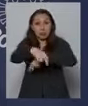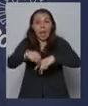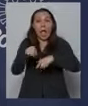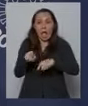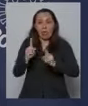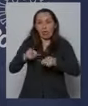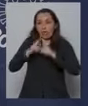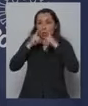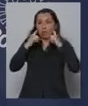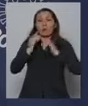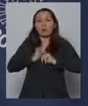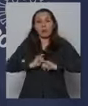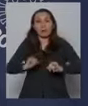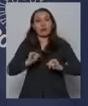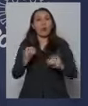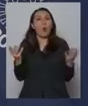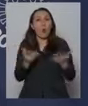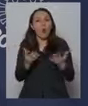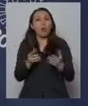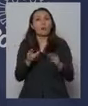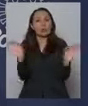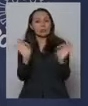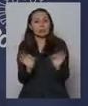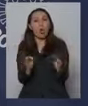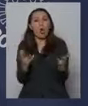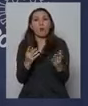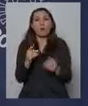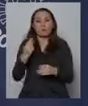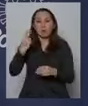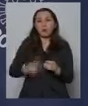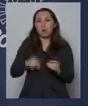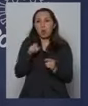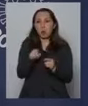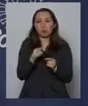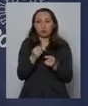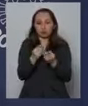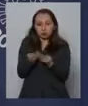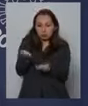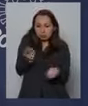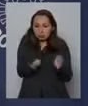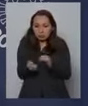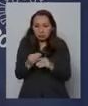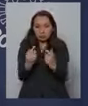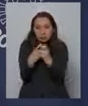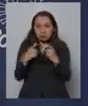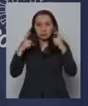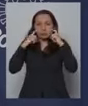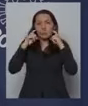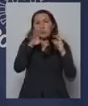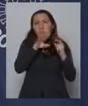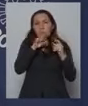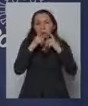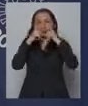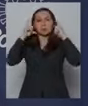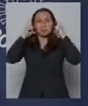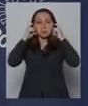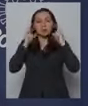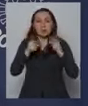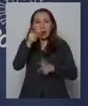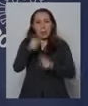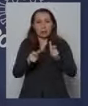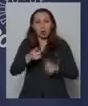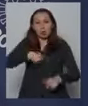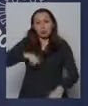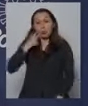hemos difundido la forma en cómo se pueden construir estas mascarillas para la población. Por lo tanto,